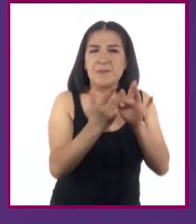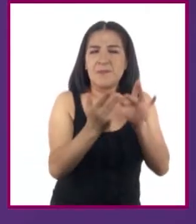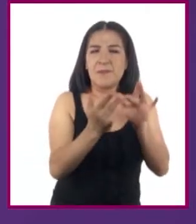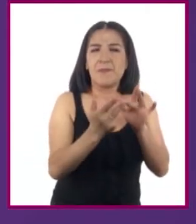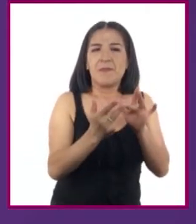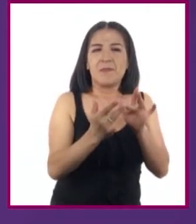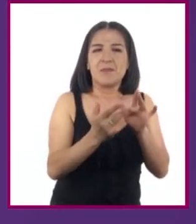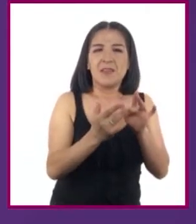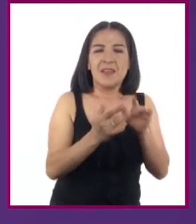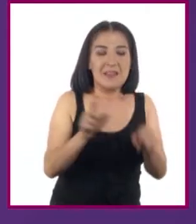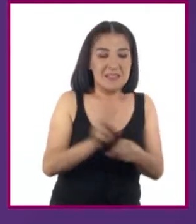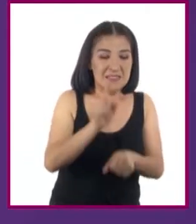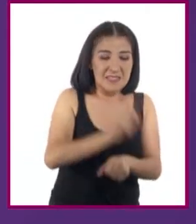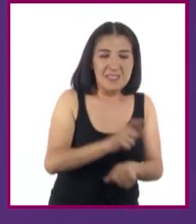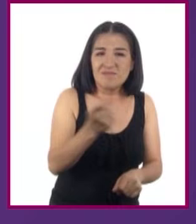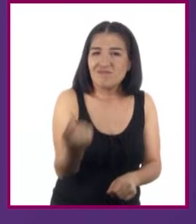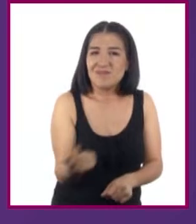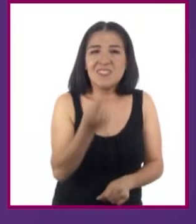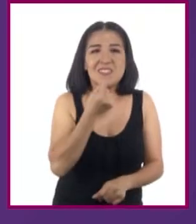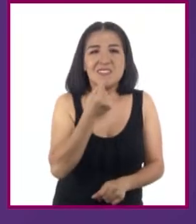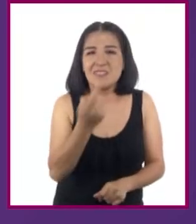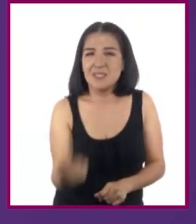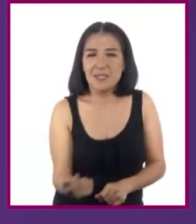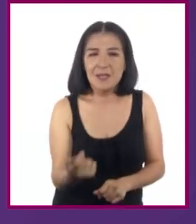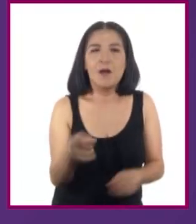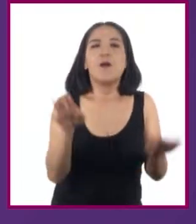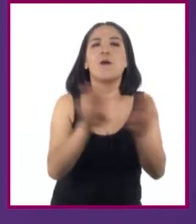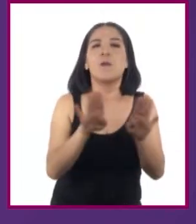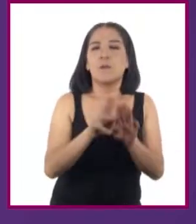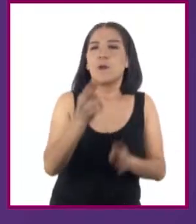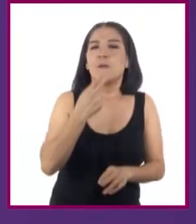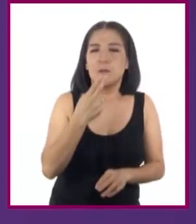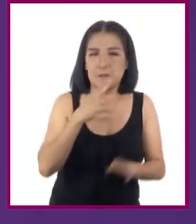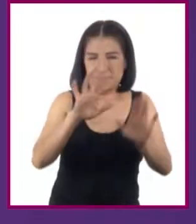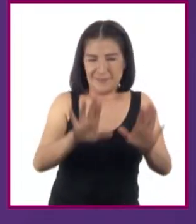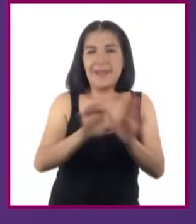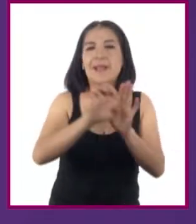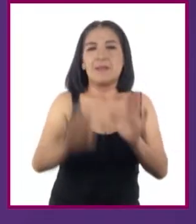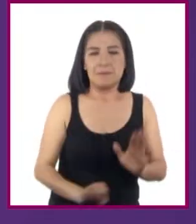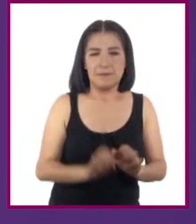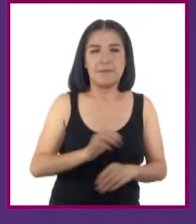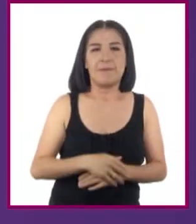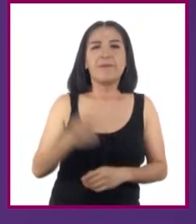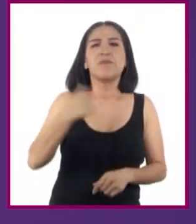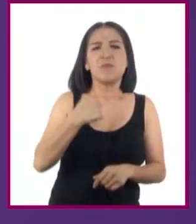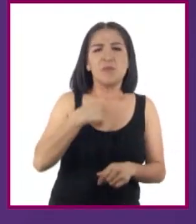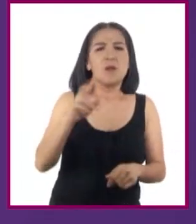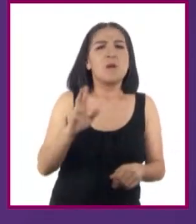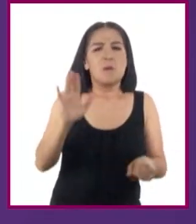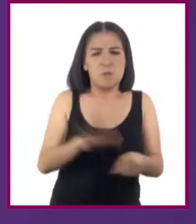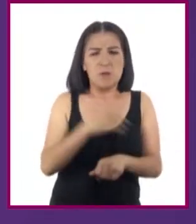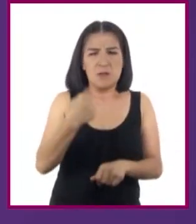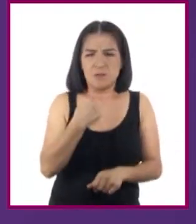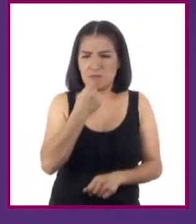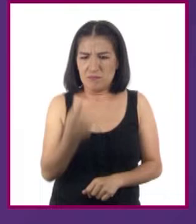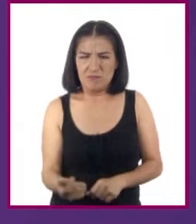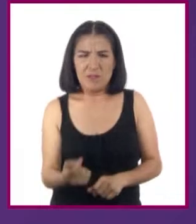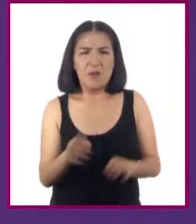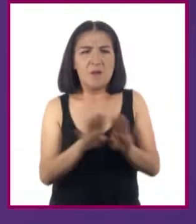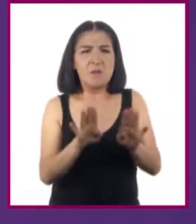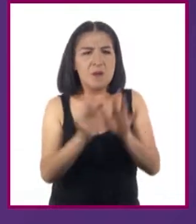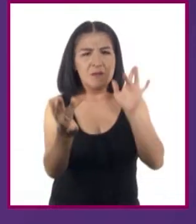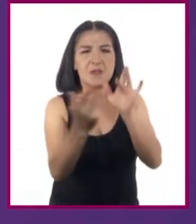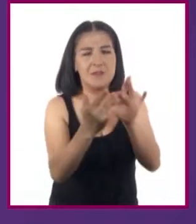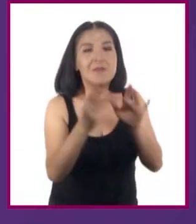los tenemos desde muy pequeños, a diferencia del uso. Es decir, estamos en contacto porque dentro de las familias hay un